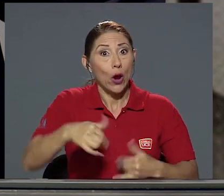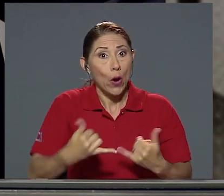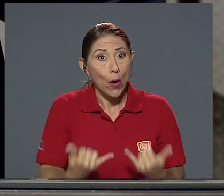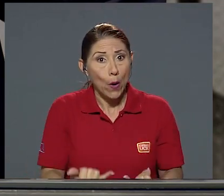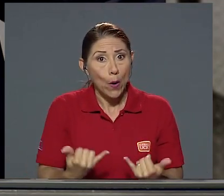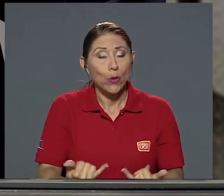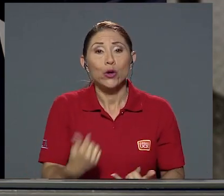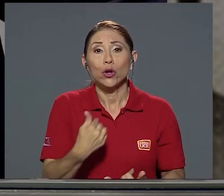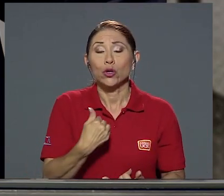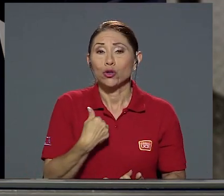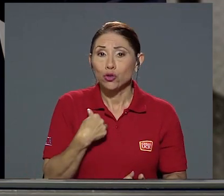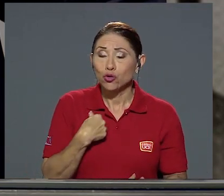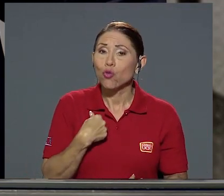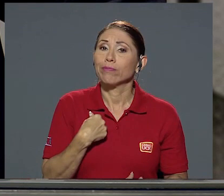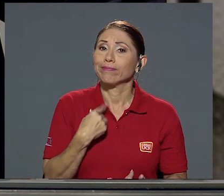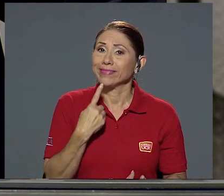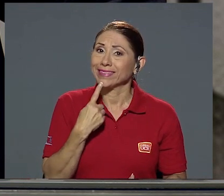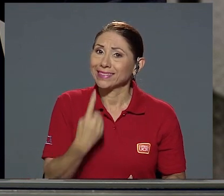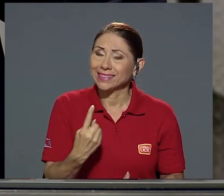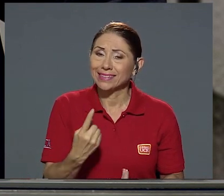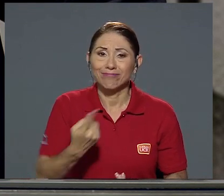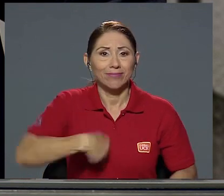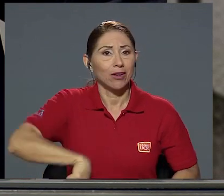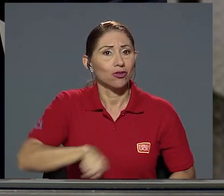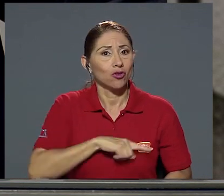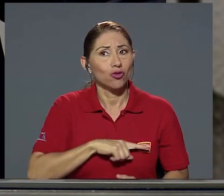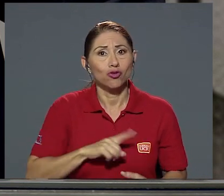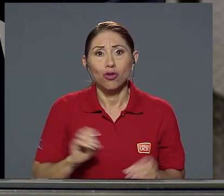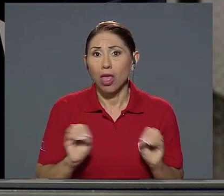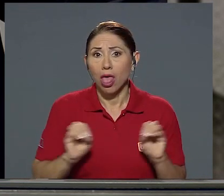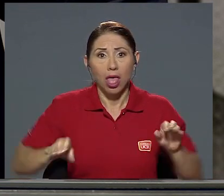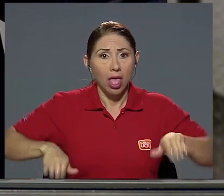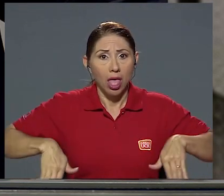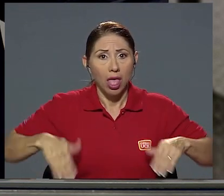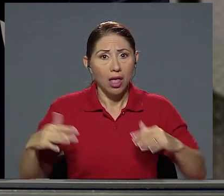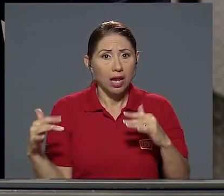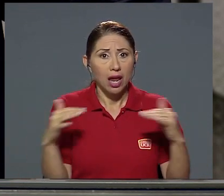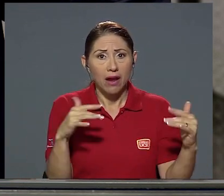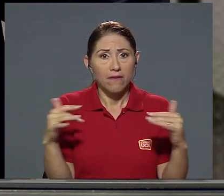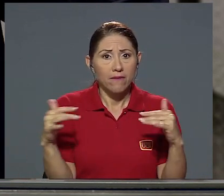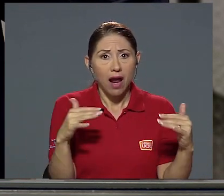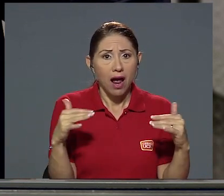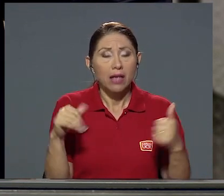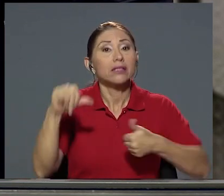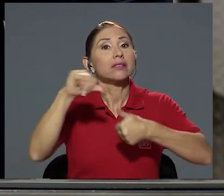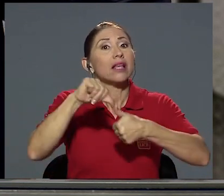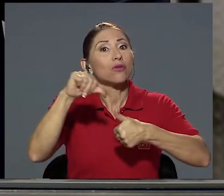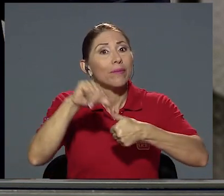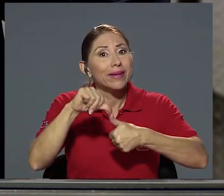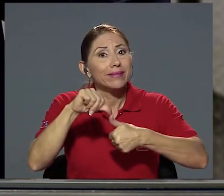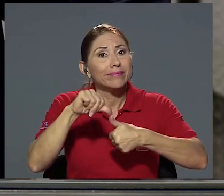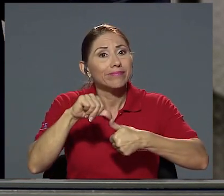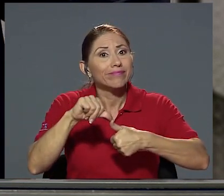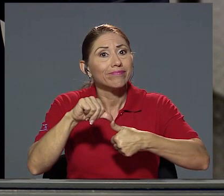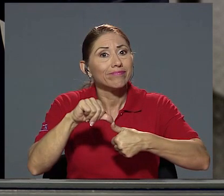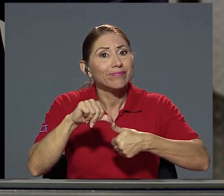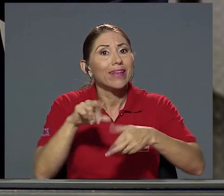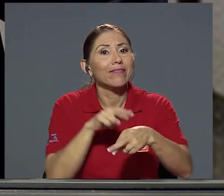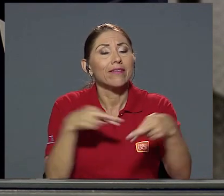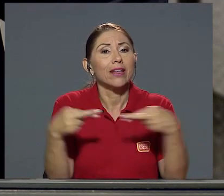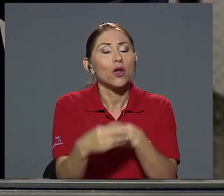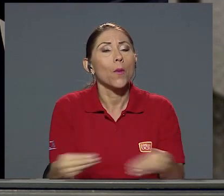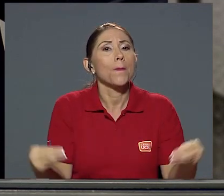yo matizaría la observación de Alberto en el sentido de que no tenemos guerra. Centroamérica es la región más violenta